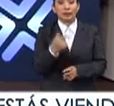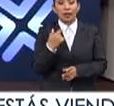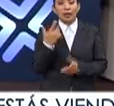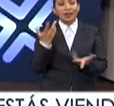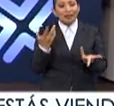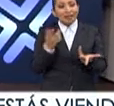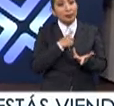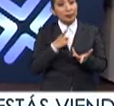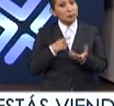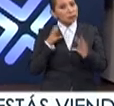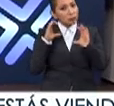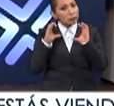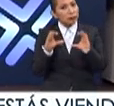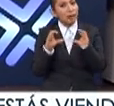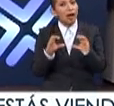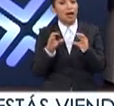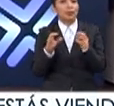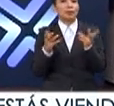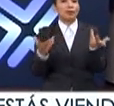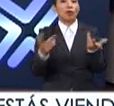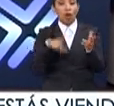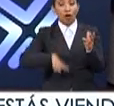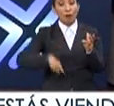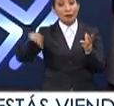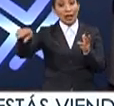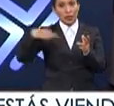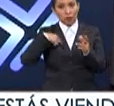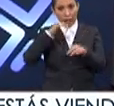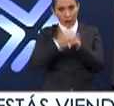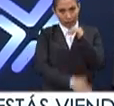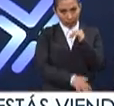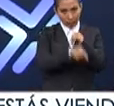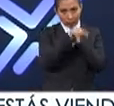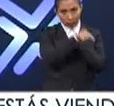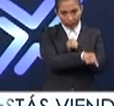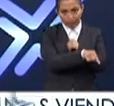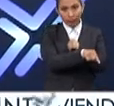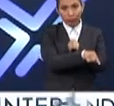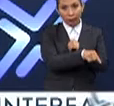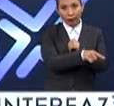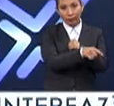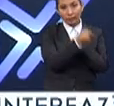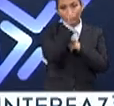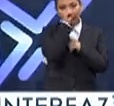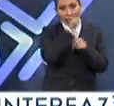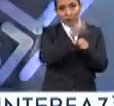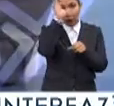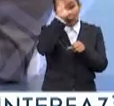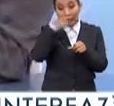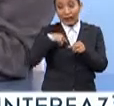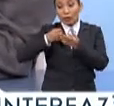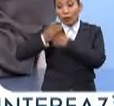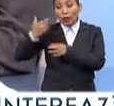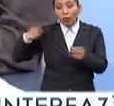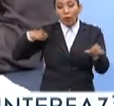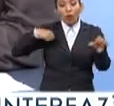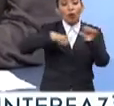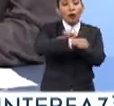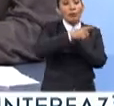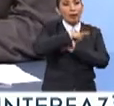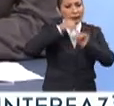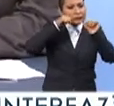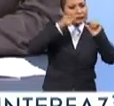tener mucho cuidado digamos el gobierno saliente qué es la sexta de cultura y la entrante deben